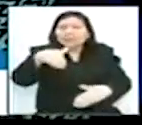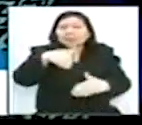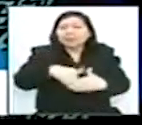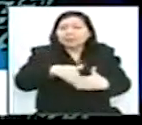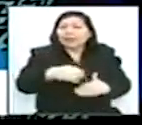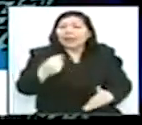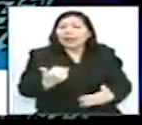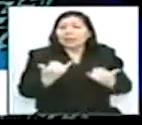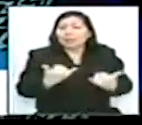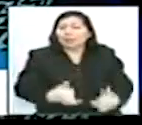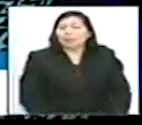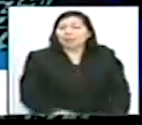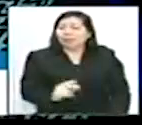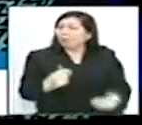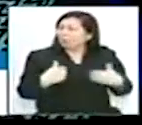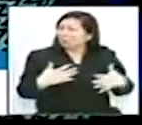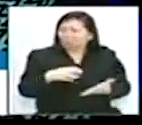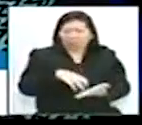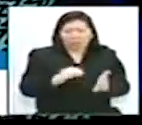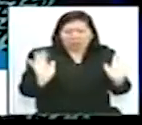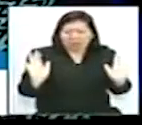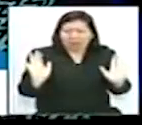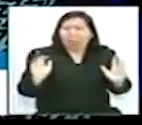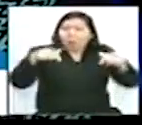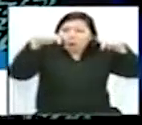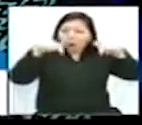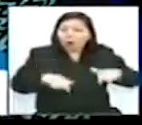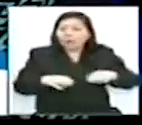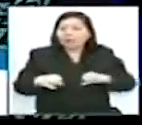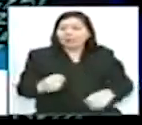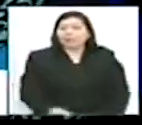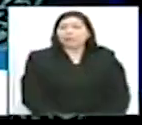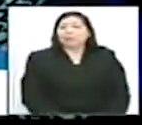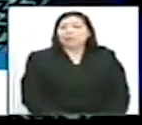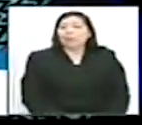elecciones inmediatamente. No le temamos al pueblo, hagámoslo hoy.